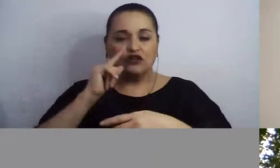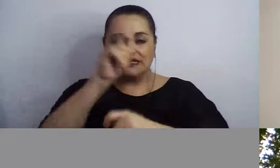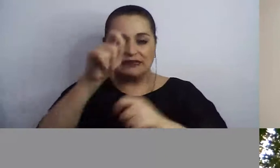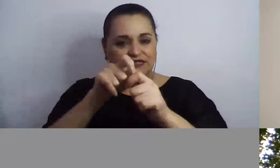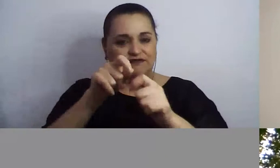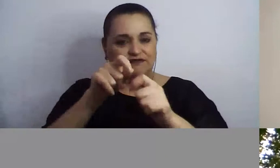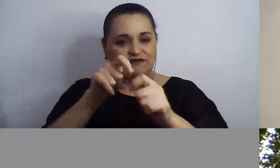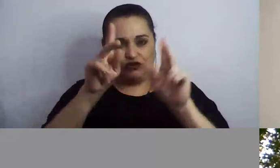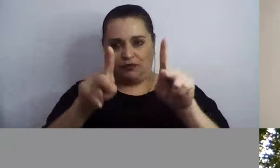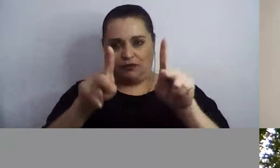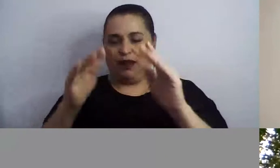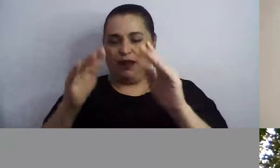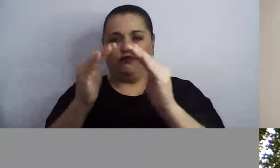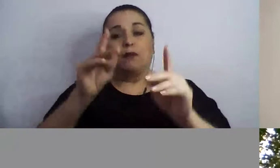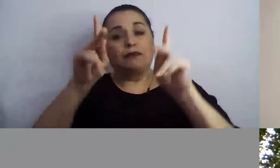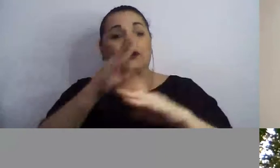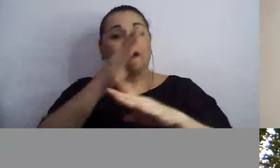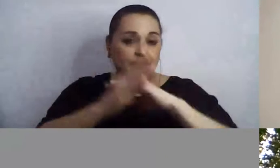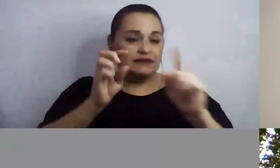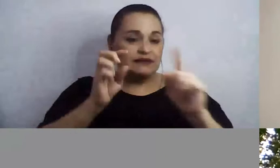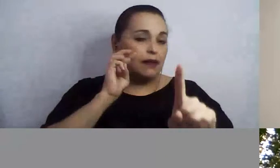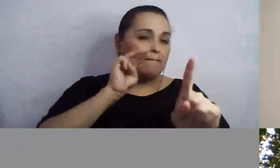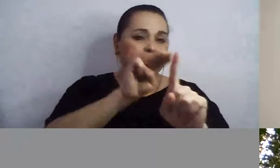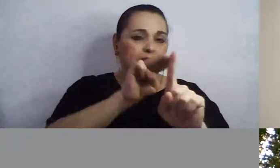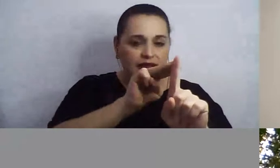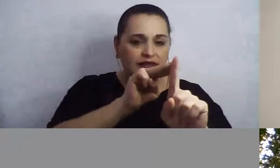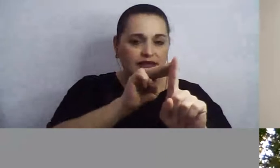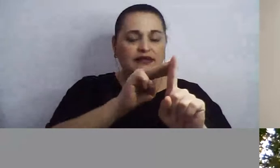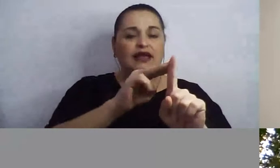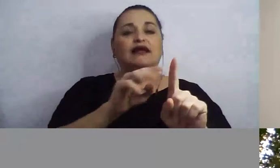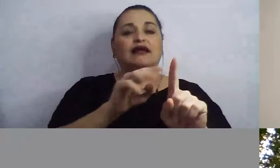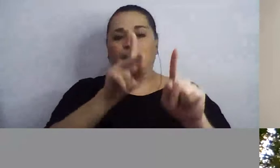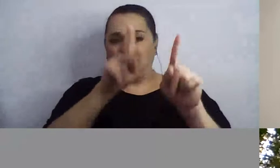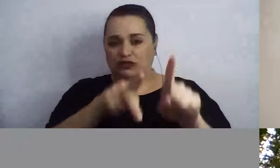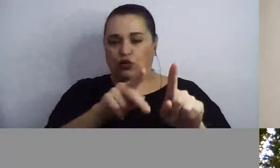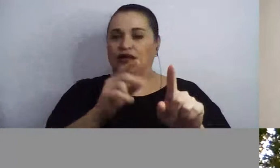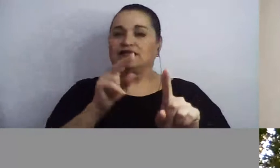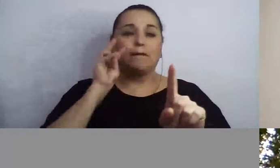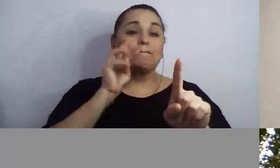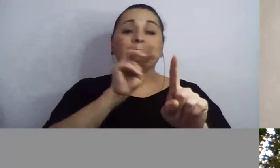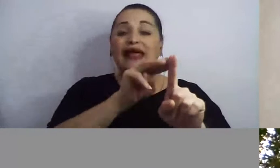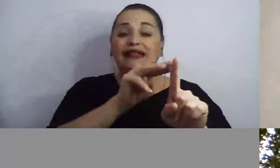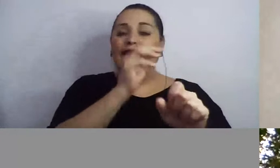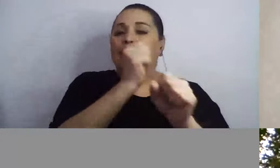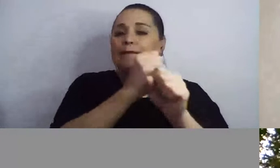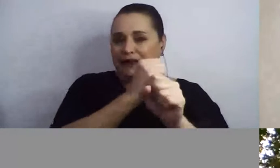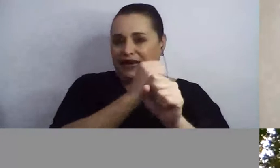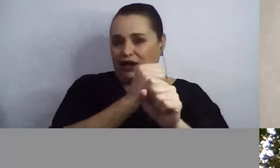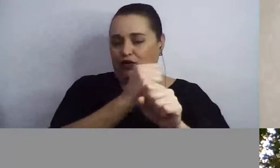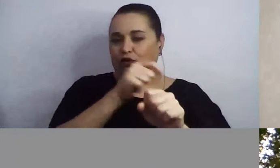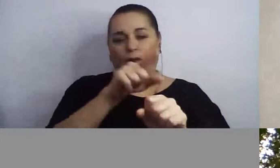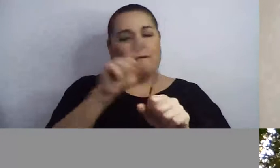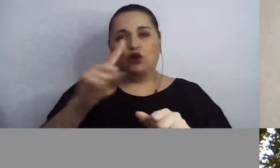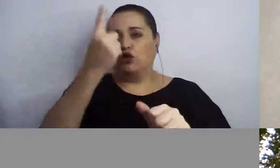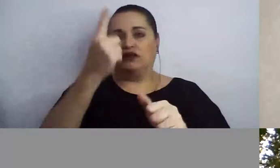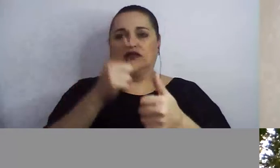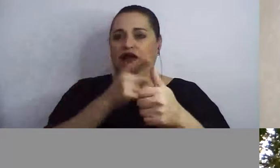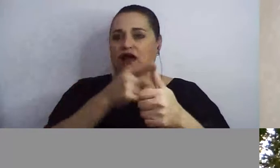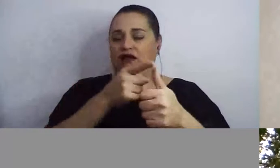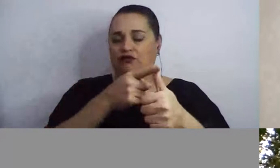para personas con discapacidad hay una meta propiamente acceso a estas personas a empleo porque así lo manifestaron que era un asunto prioritario para ellas